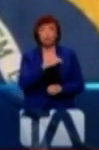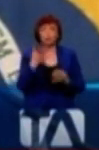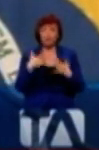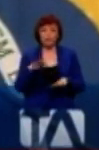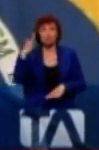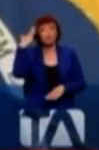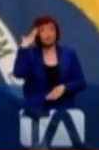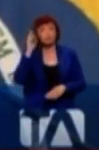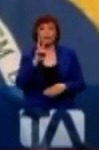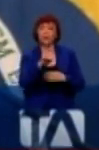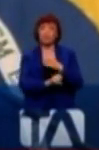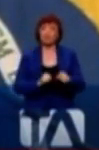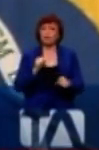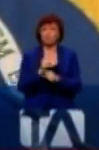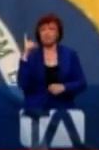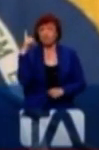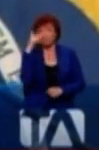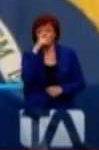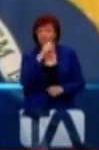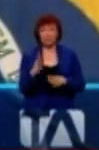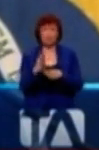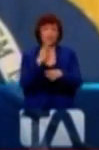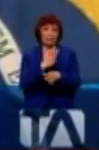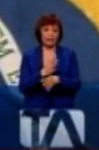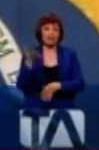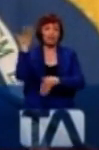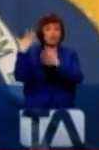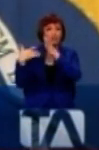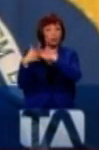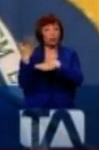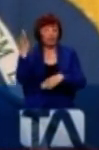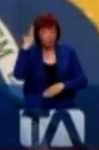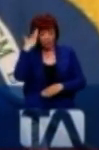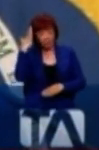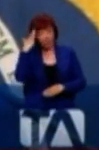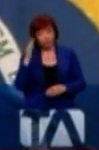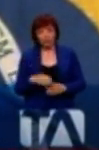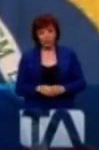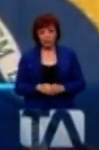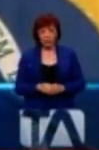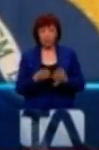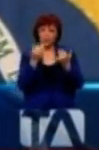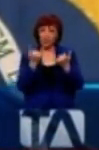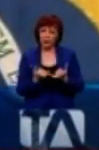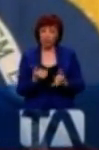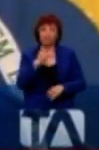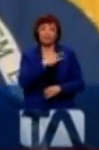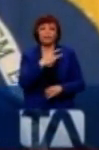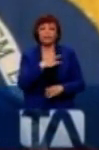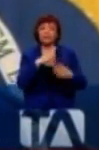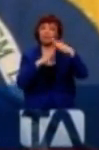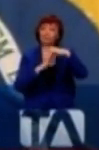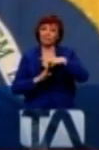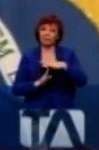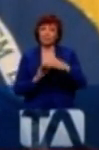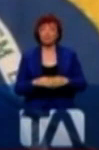años una arremetida que la historia juzgará, le toca celebrar en paz,